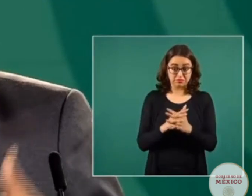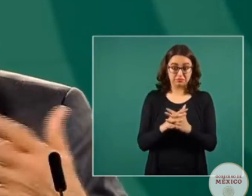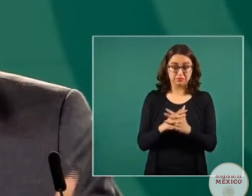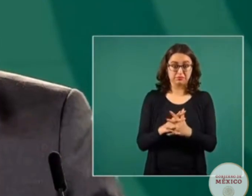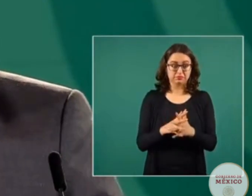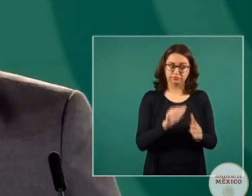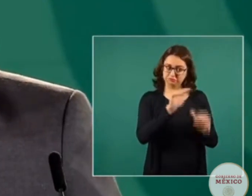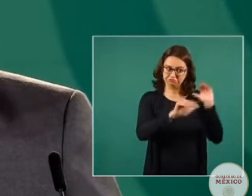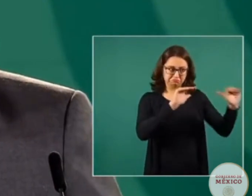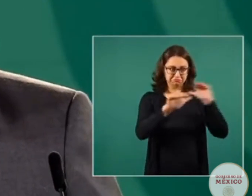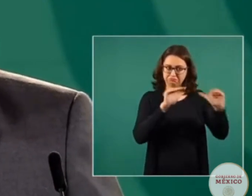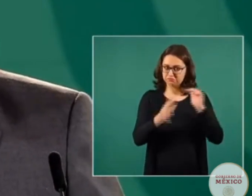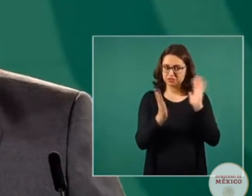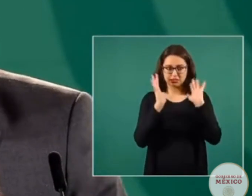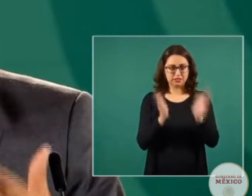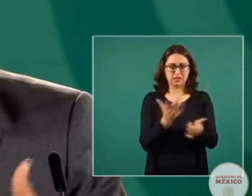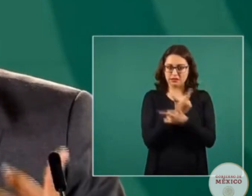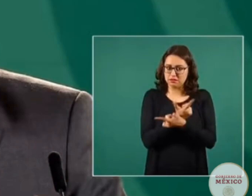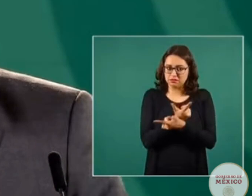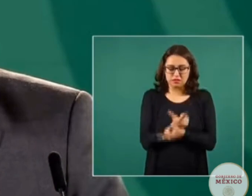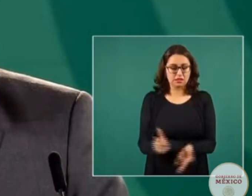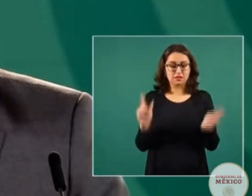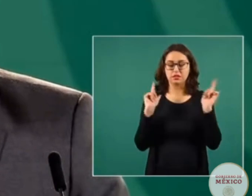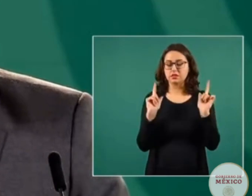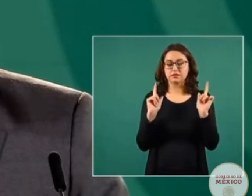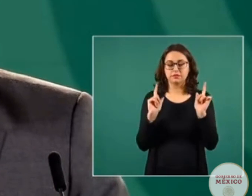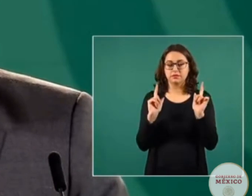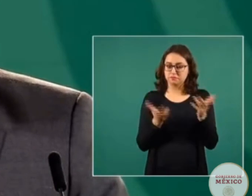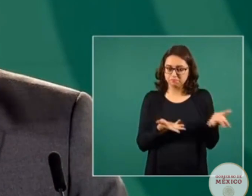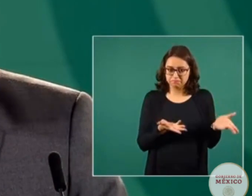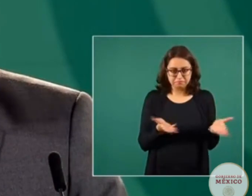se logra la abolición de la esclavitud.